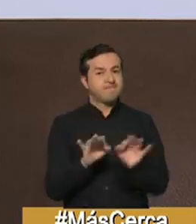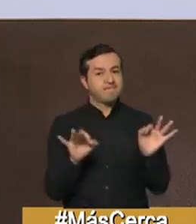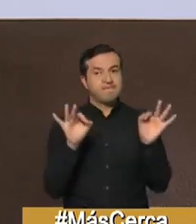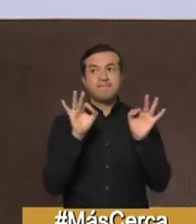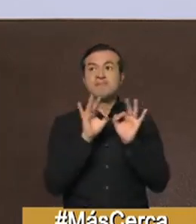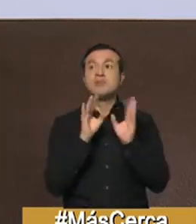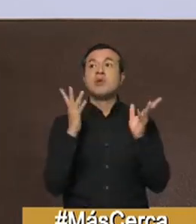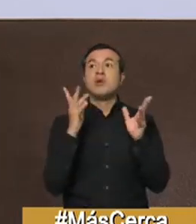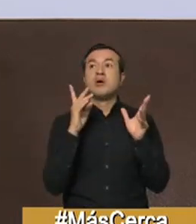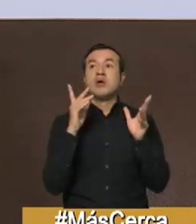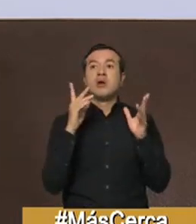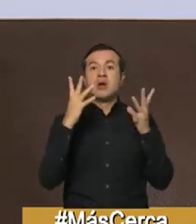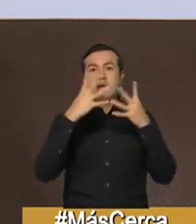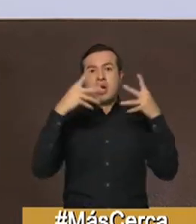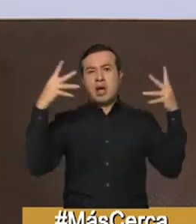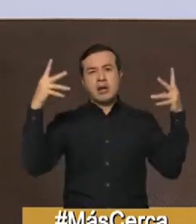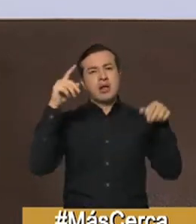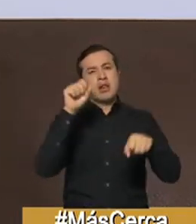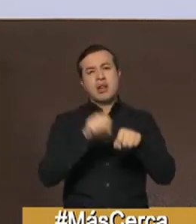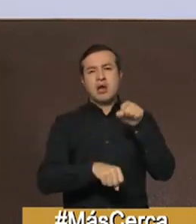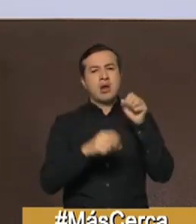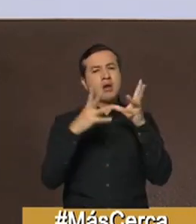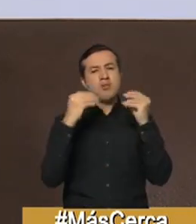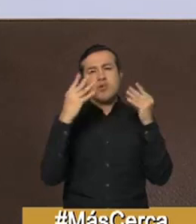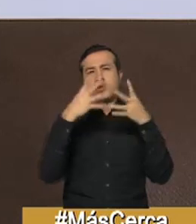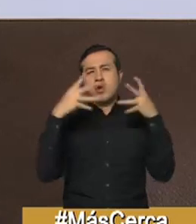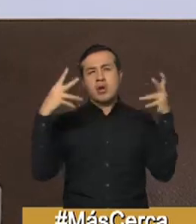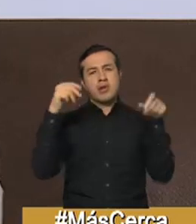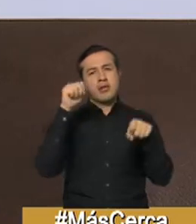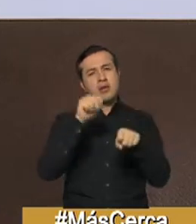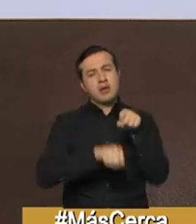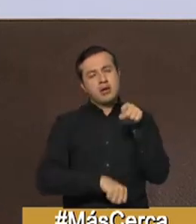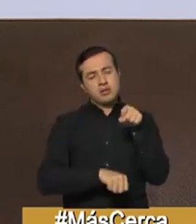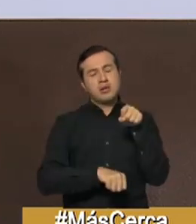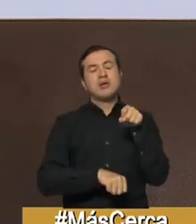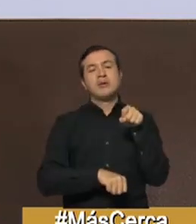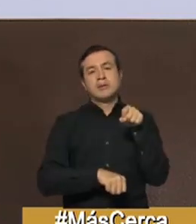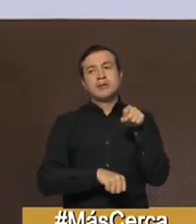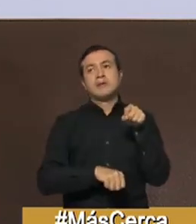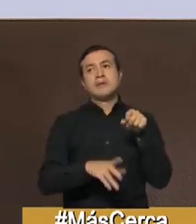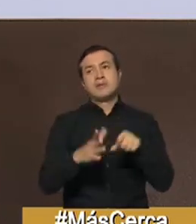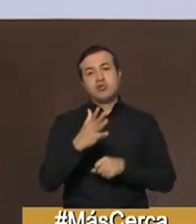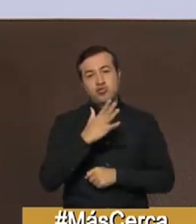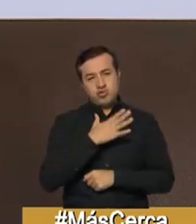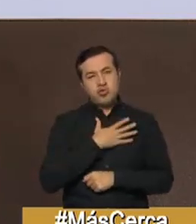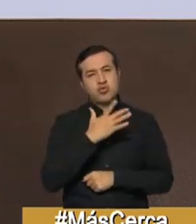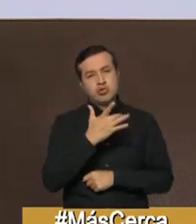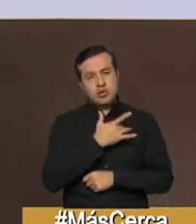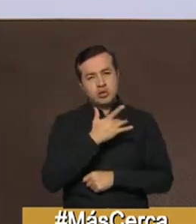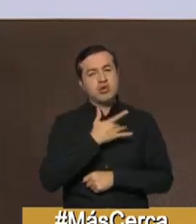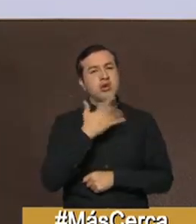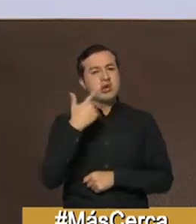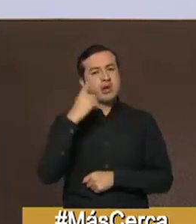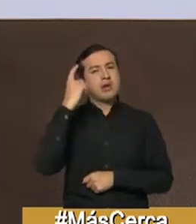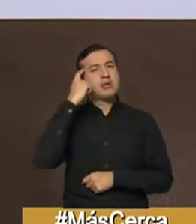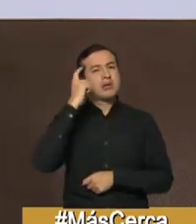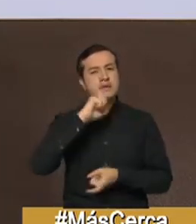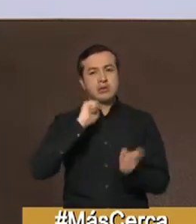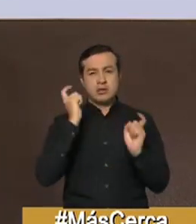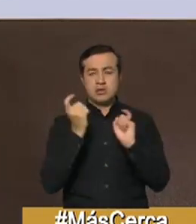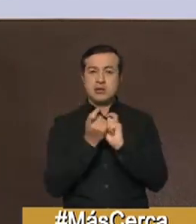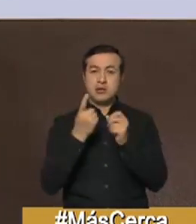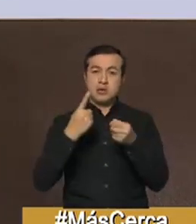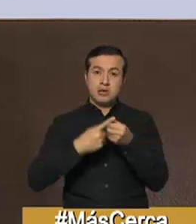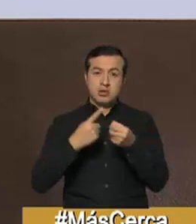cuánto daño hacen los cables. Qué pena. ¿No? Y sí. pero yo siento que hay un cambio de conciencia. Nos hemos pasado a los